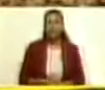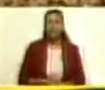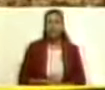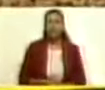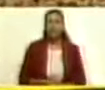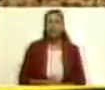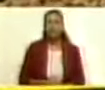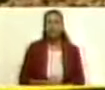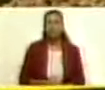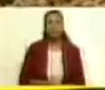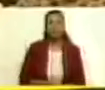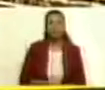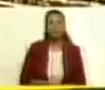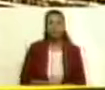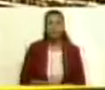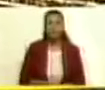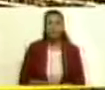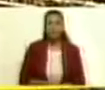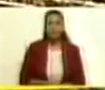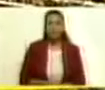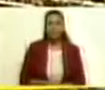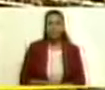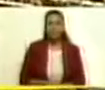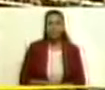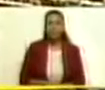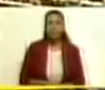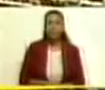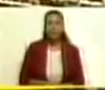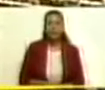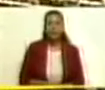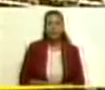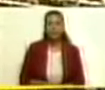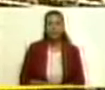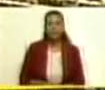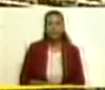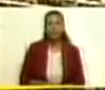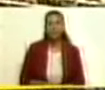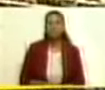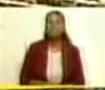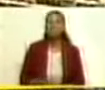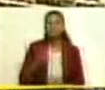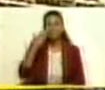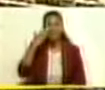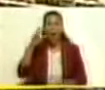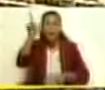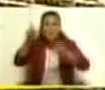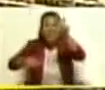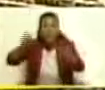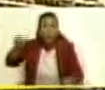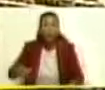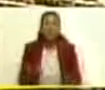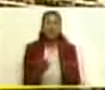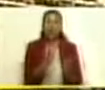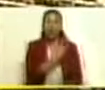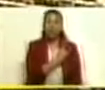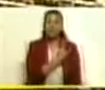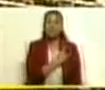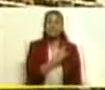Recibe los papeles de la compañera Carla Contreras, bióloga de la Universidad de La